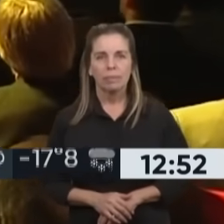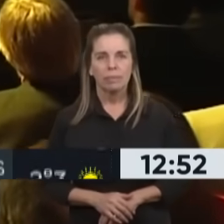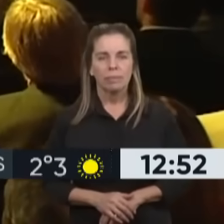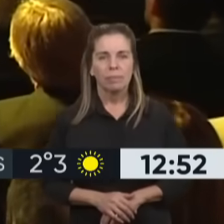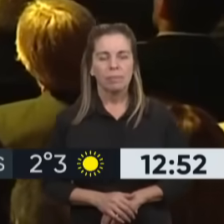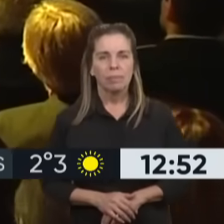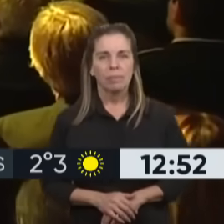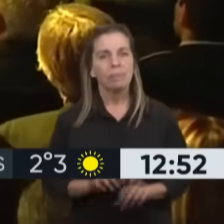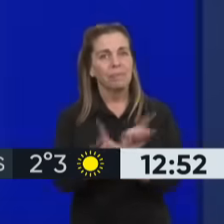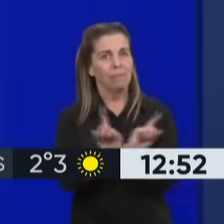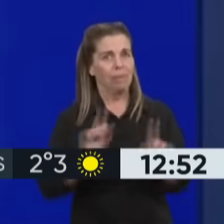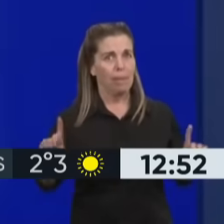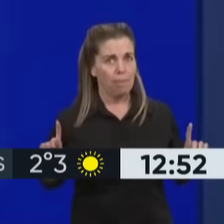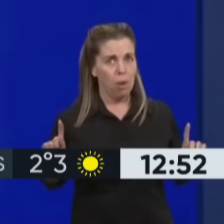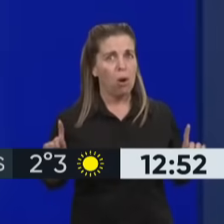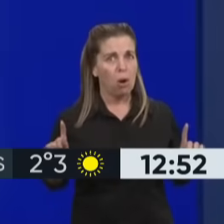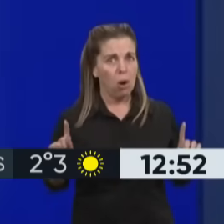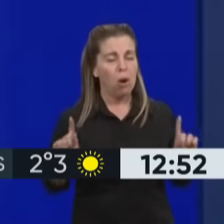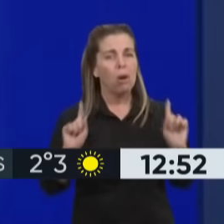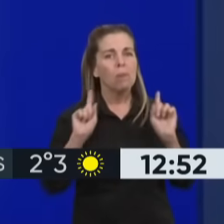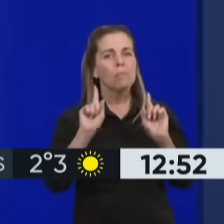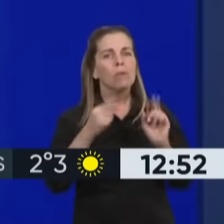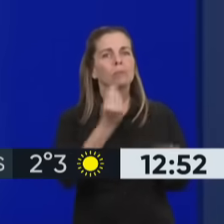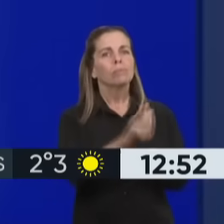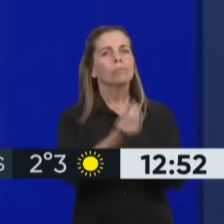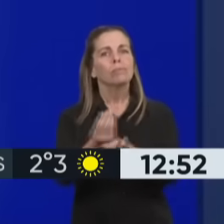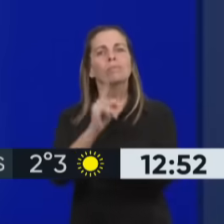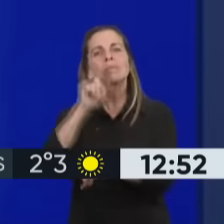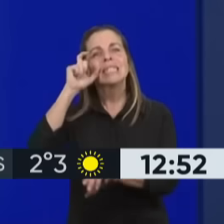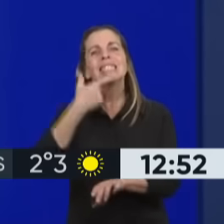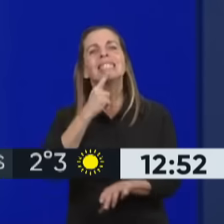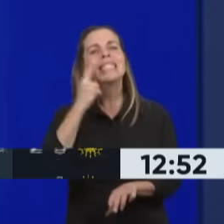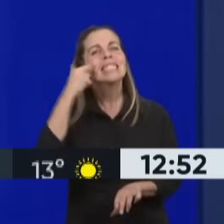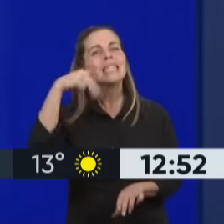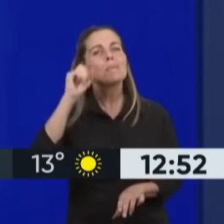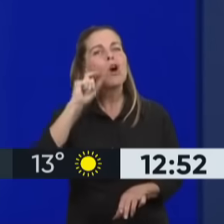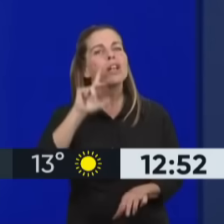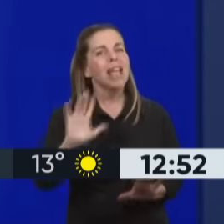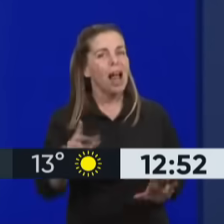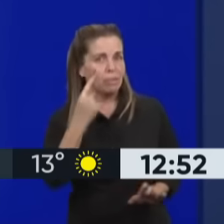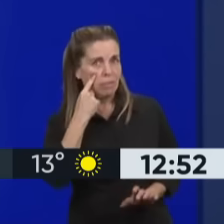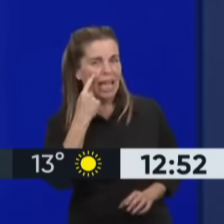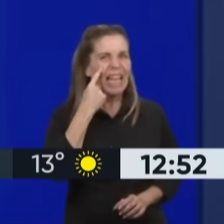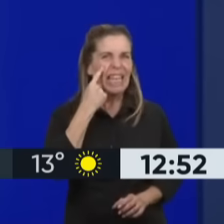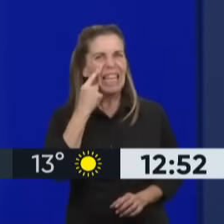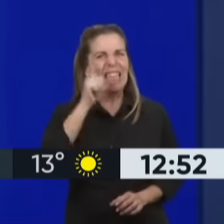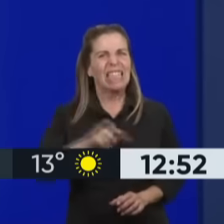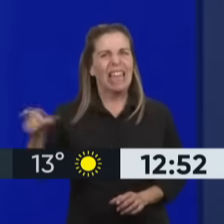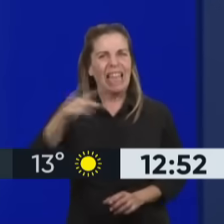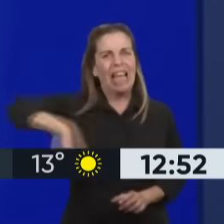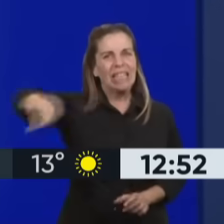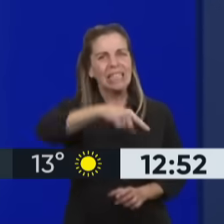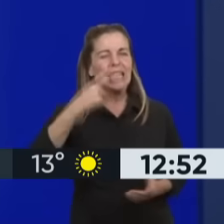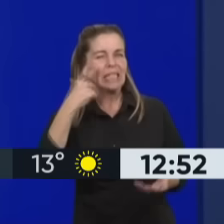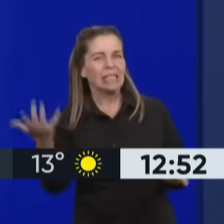Y tampoco va a estar las testimoniales y tampoco van a estar los intendentes jugándose la vida, digamos,